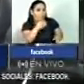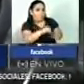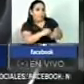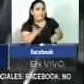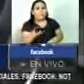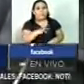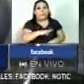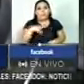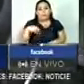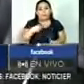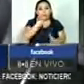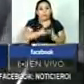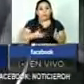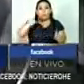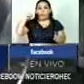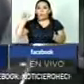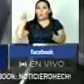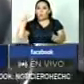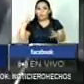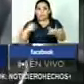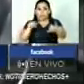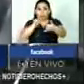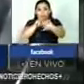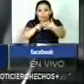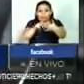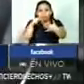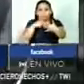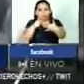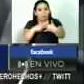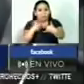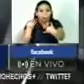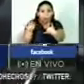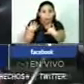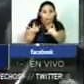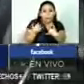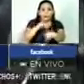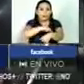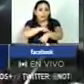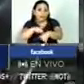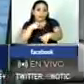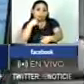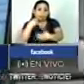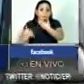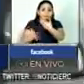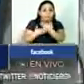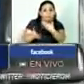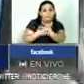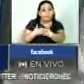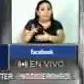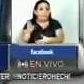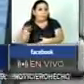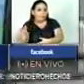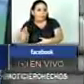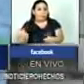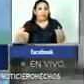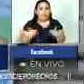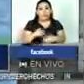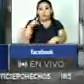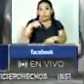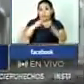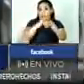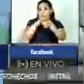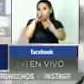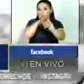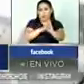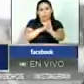familia. Juan se conecta a la plataforma y a veces espera por horas para que alguien solicite un viaje. La cuarentena ha